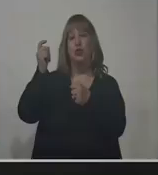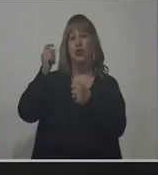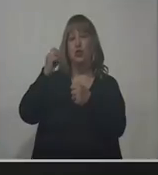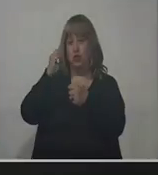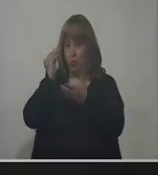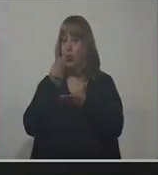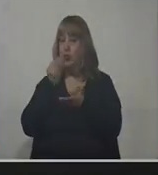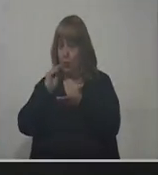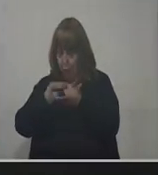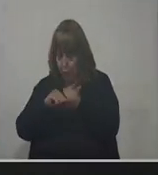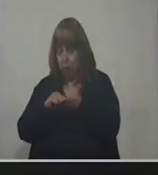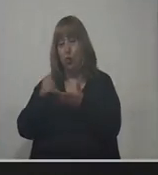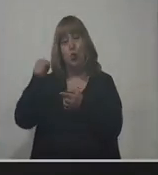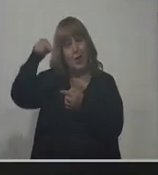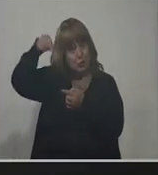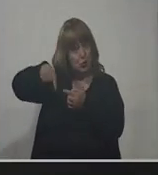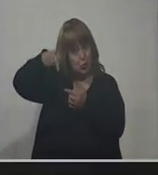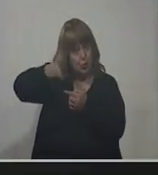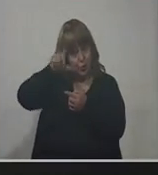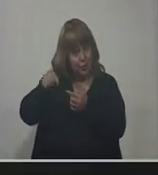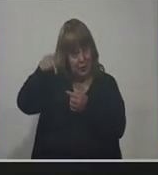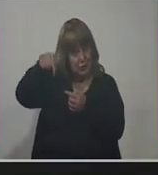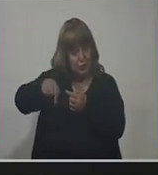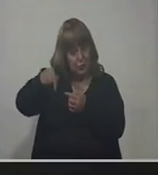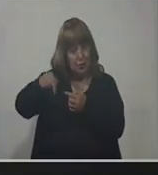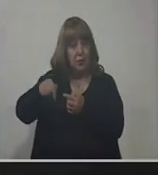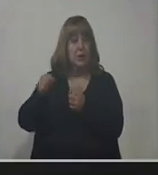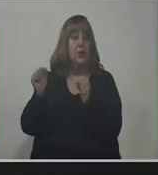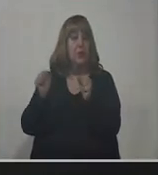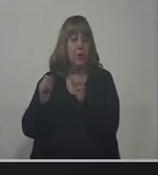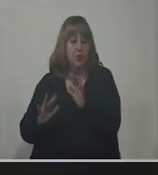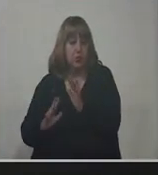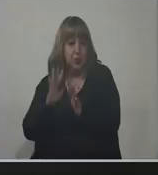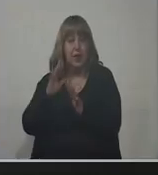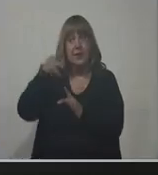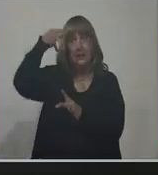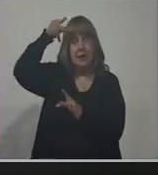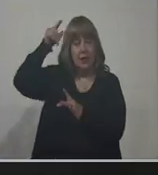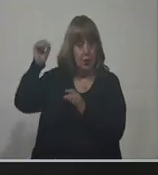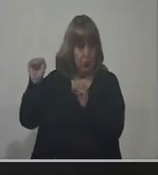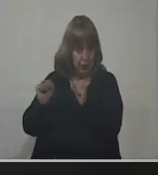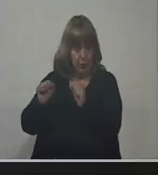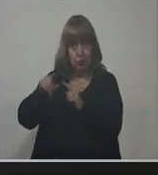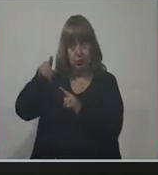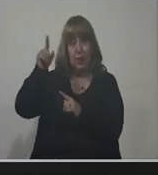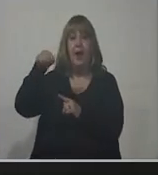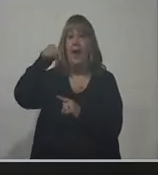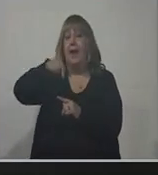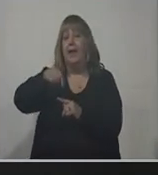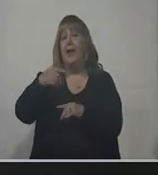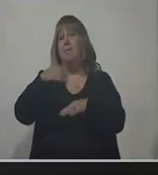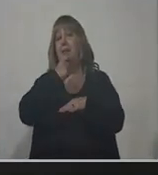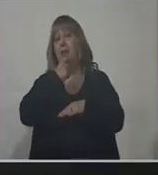viento. A nosotros no, al vecino país, a Chile, le toca el viento. Acá vamos a tener un panorama de tiempo